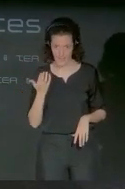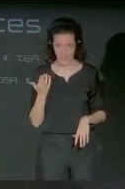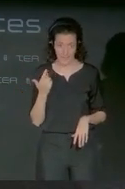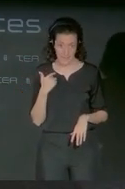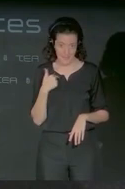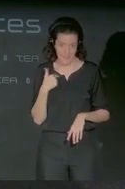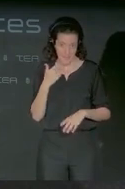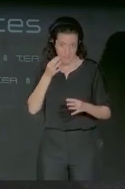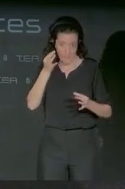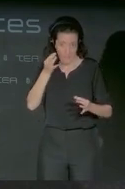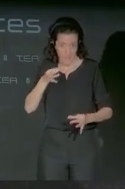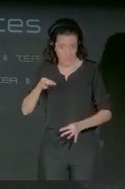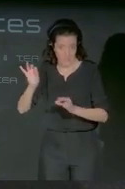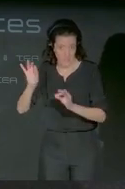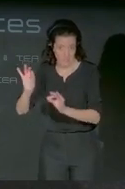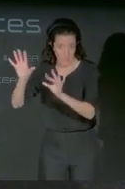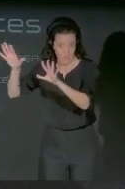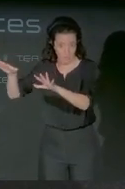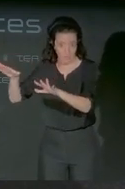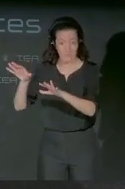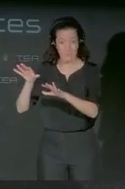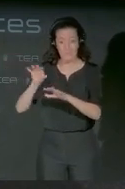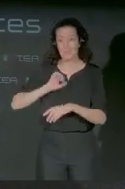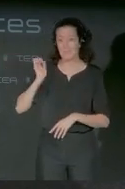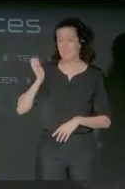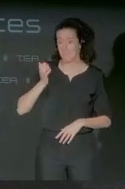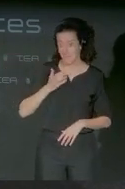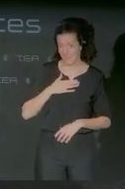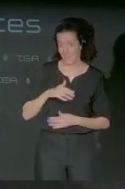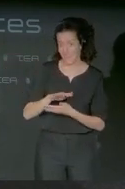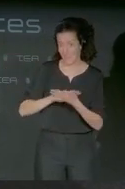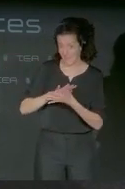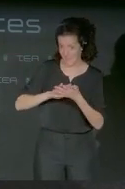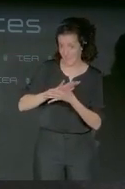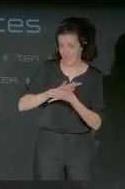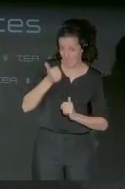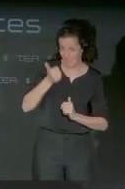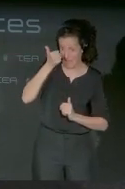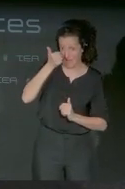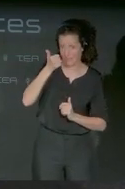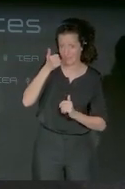para que mañana puedas profundizar más.